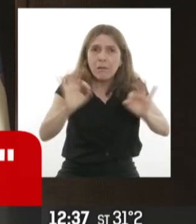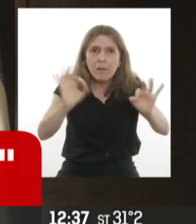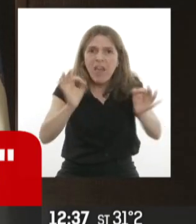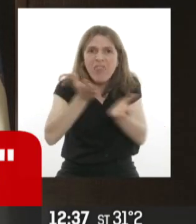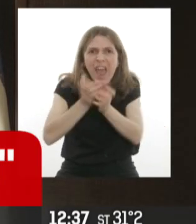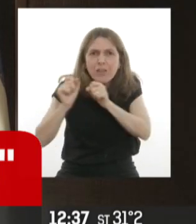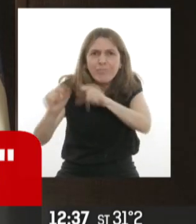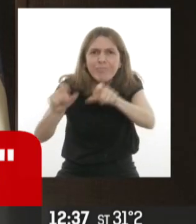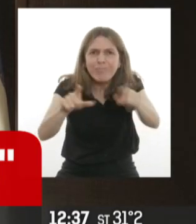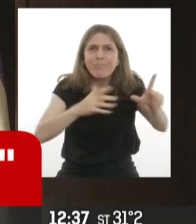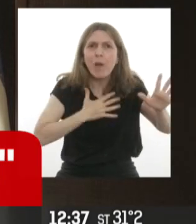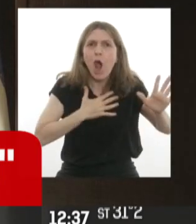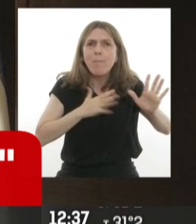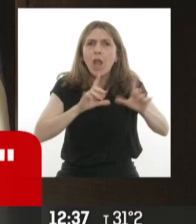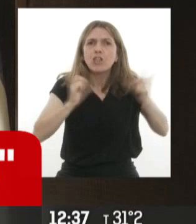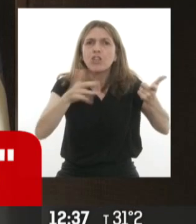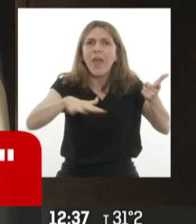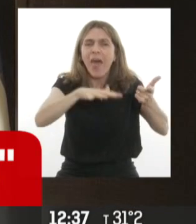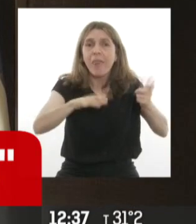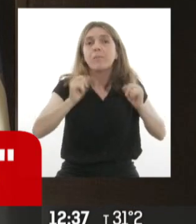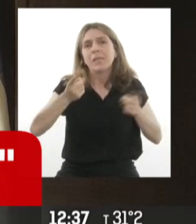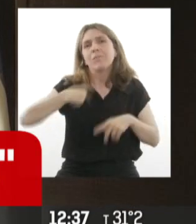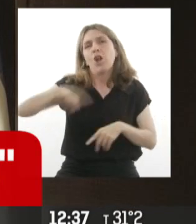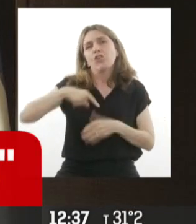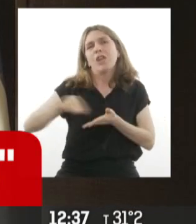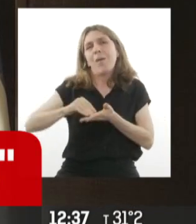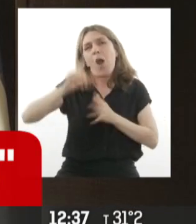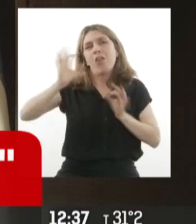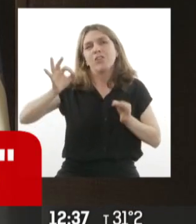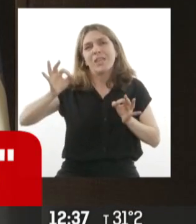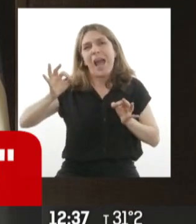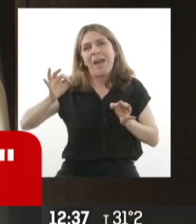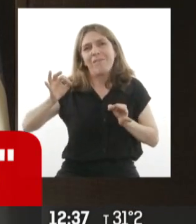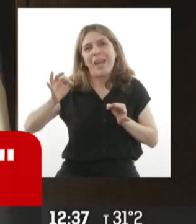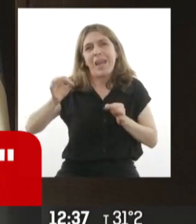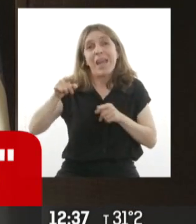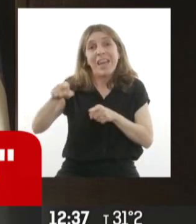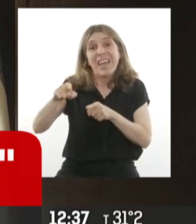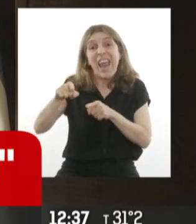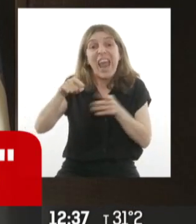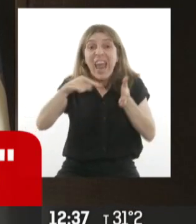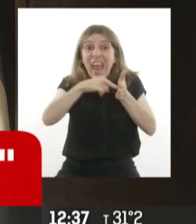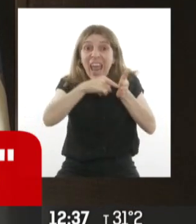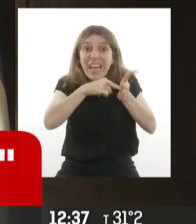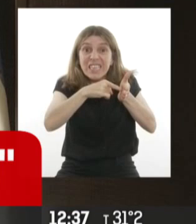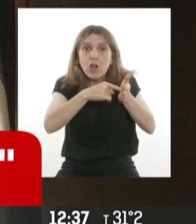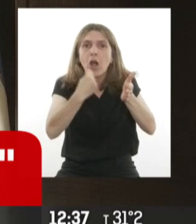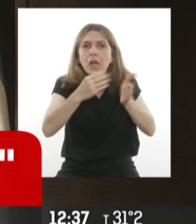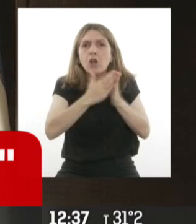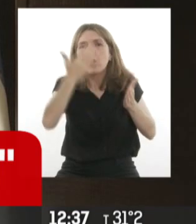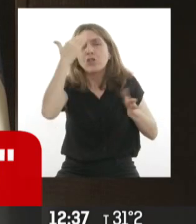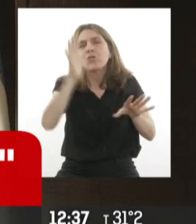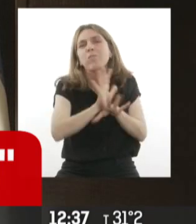Desde Rousseau en adelante, los abogados sabemos que eso es una constitución. Es el contrato social